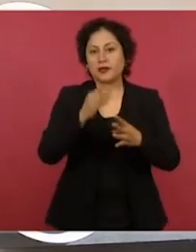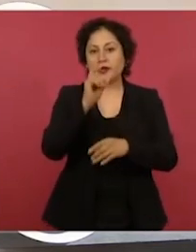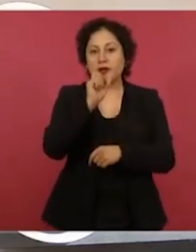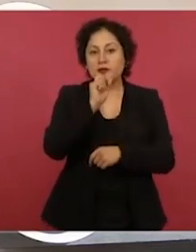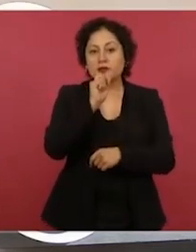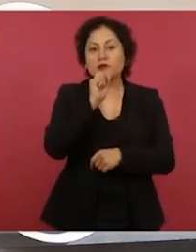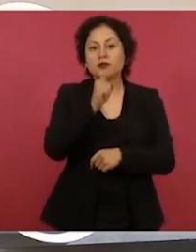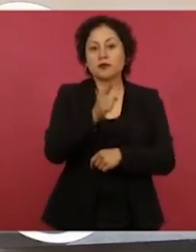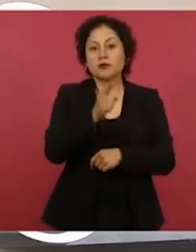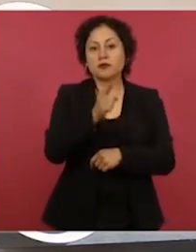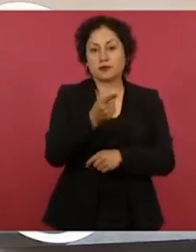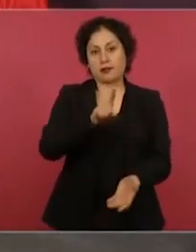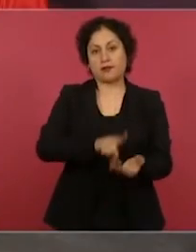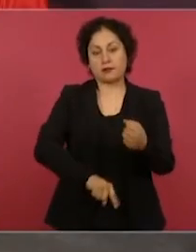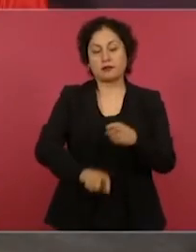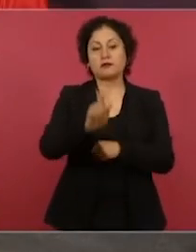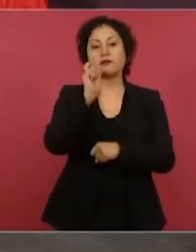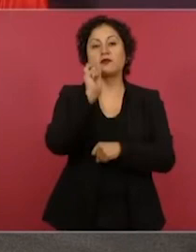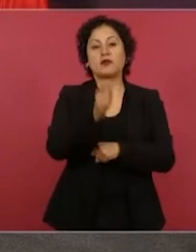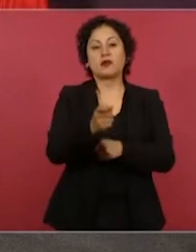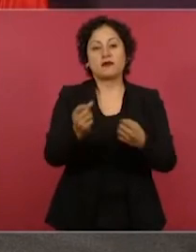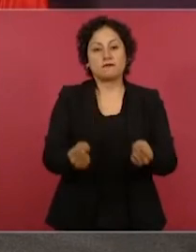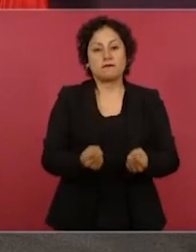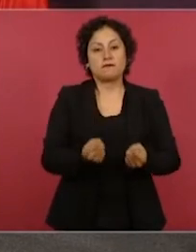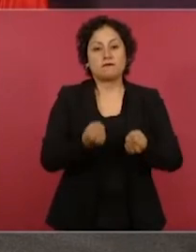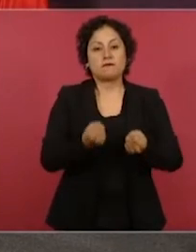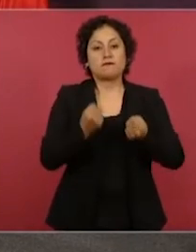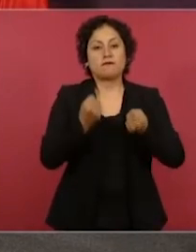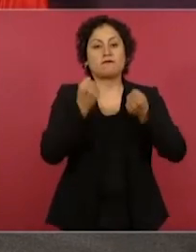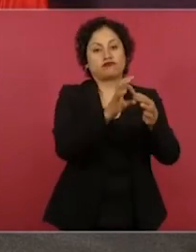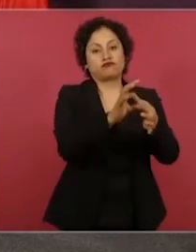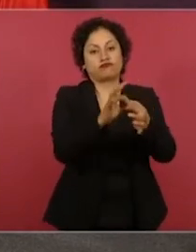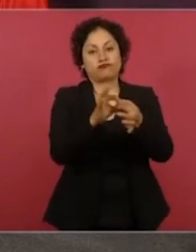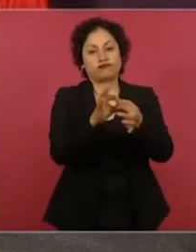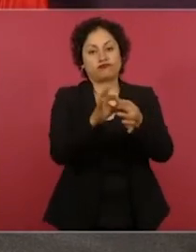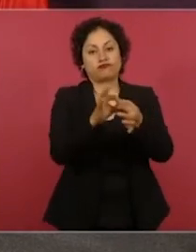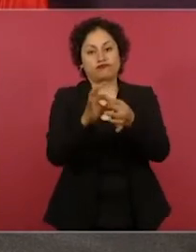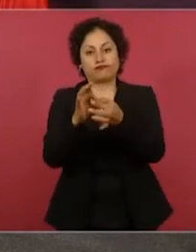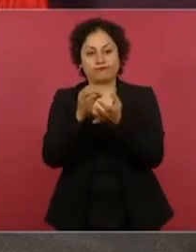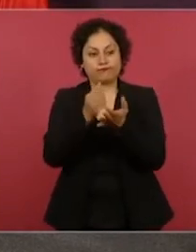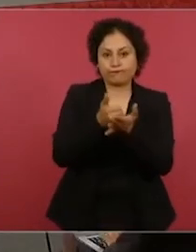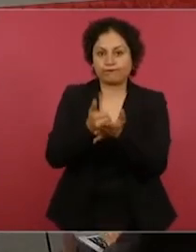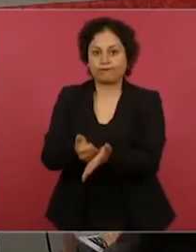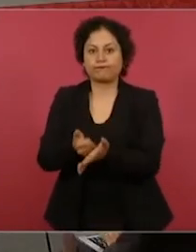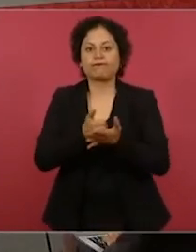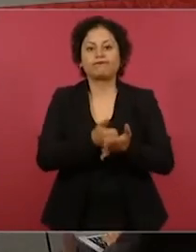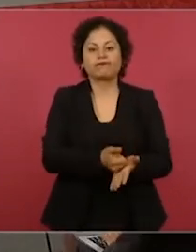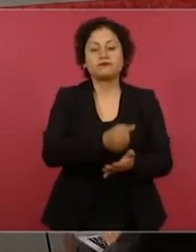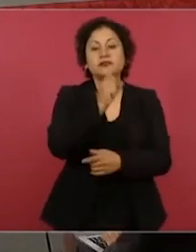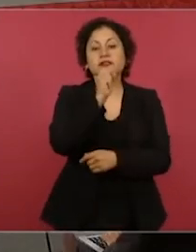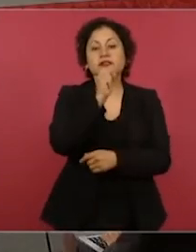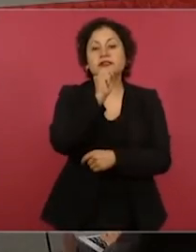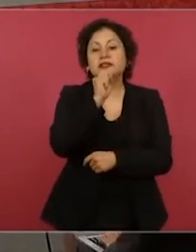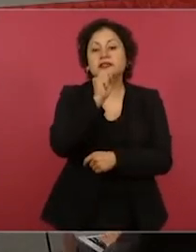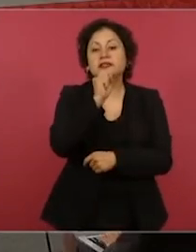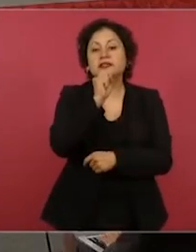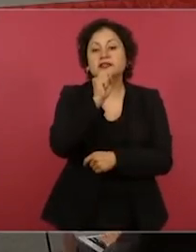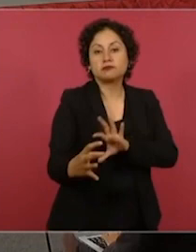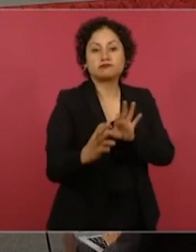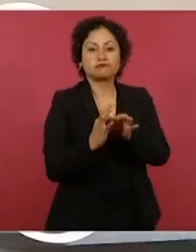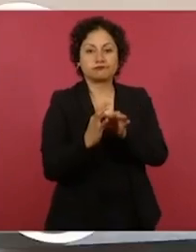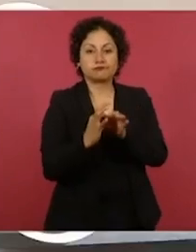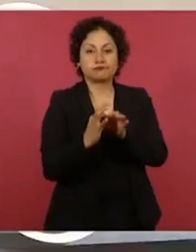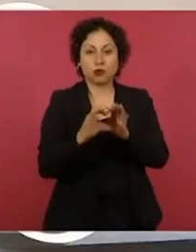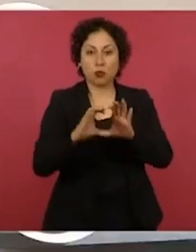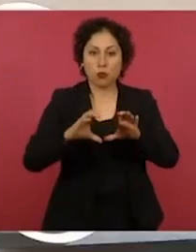fortalecimiento de la solidaridad y los vínculos comunitarios que nos permitan restablecer